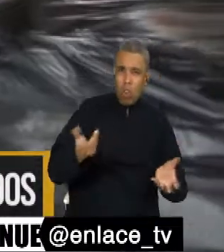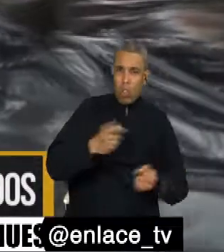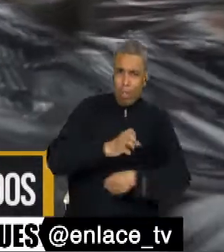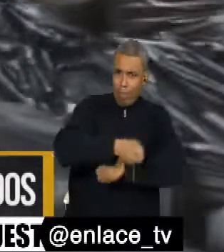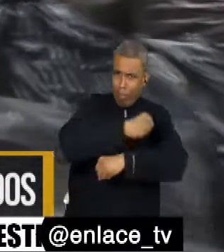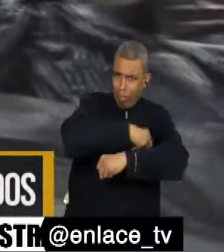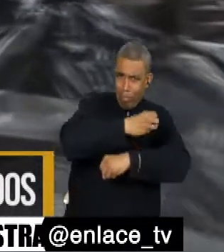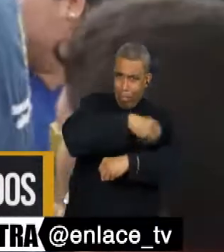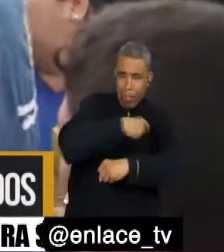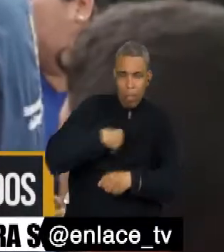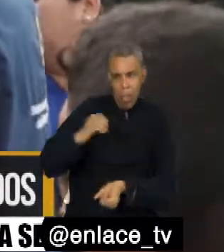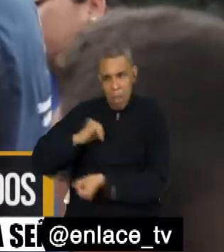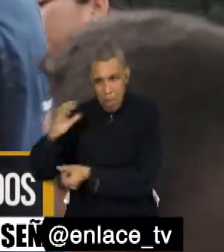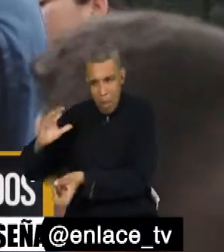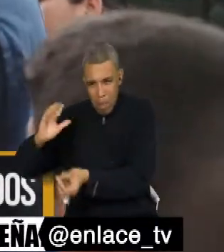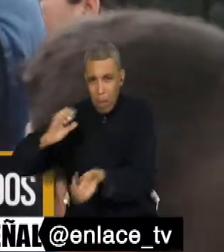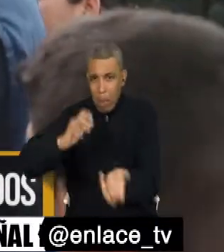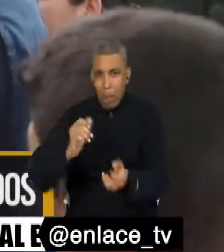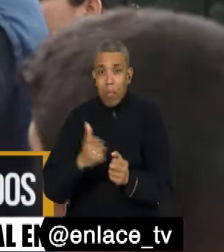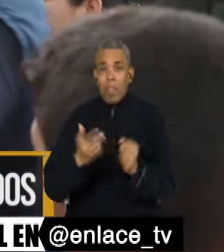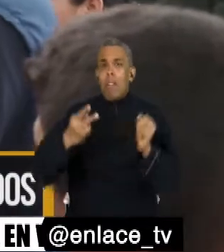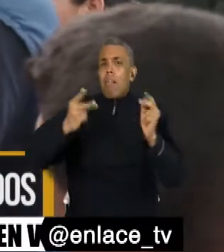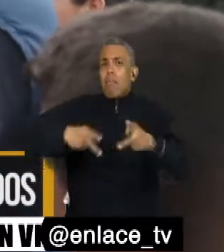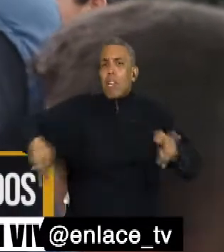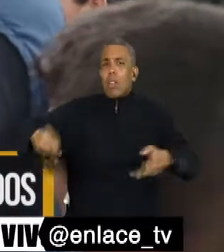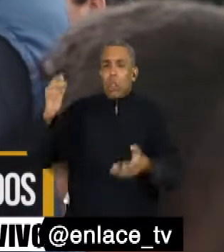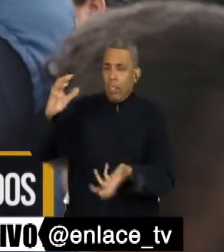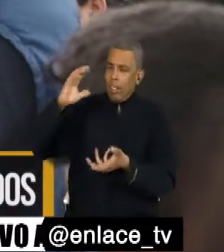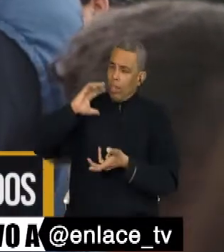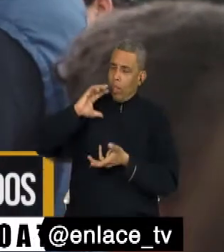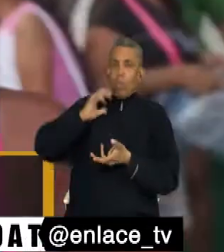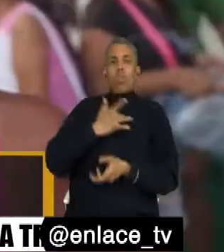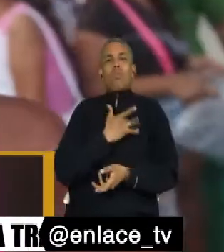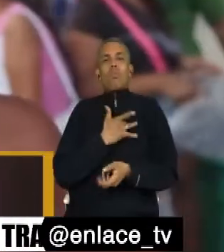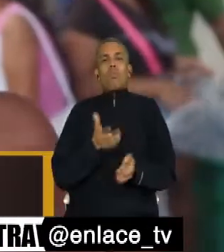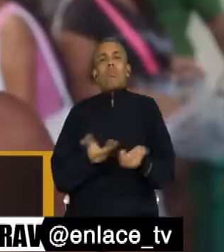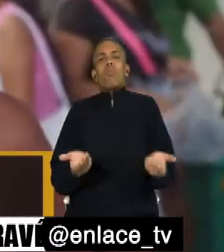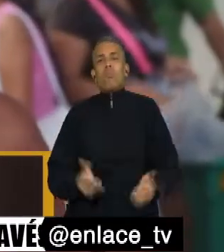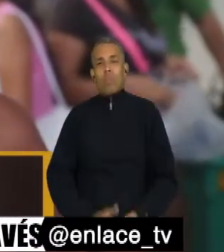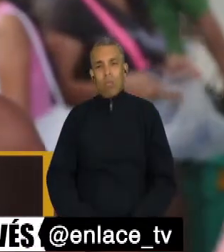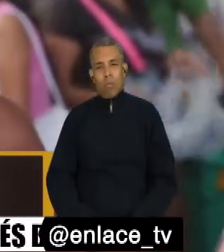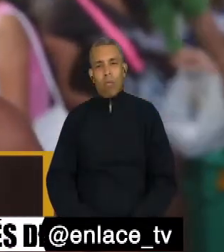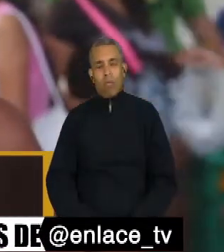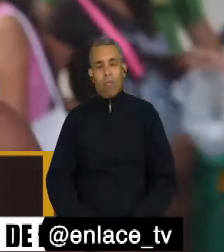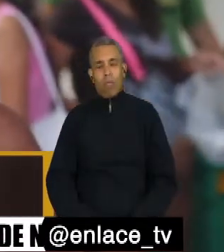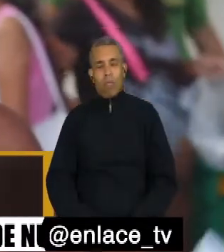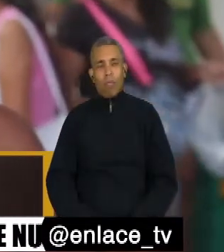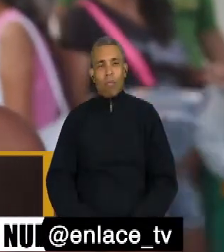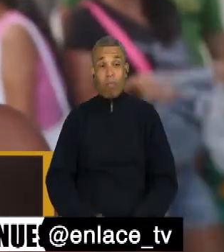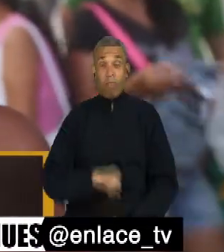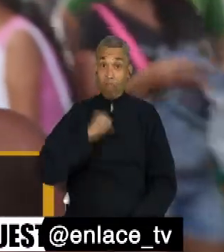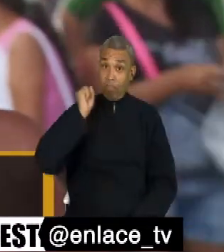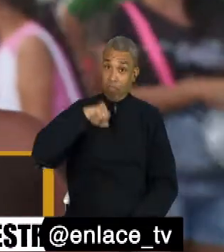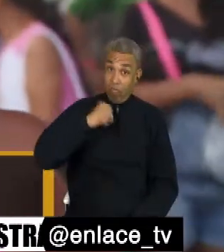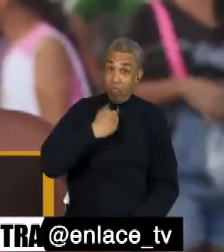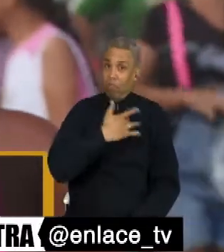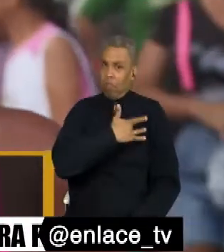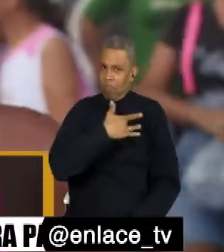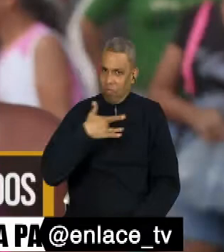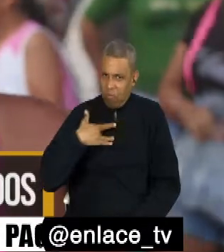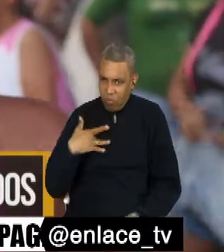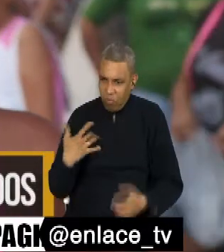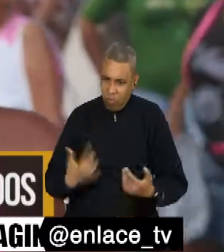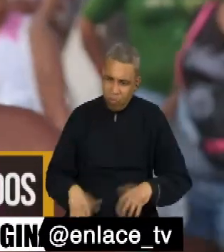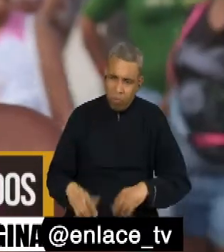mes de mayo y que recibieron ayudas humanitarias opinaron sobre las entregas. Una brigada de salud y van a estar